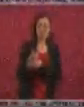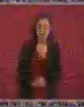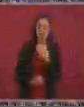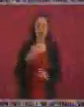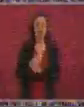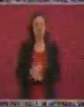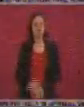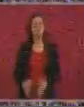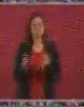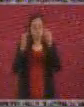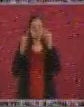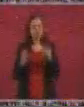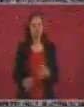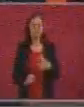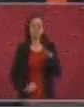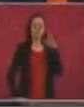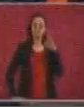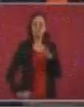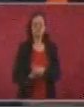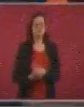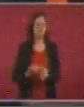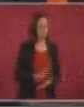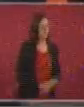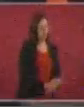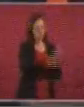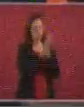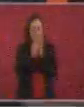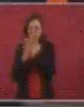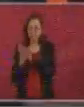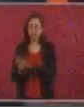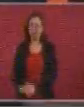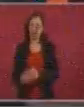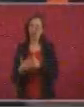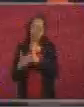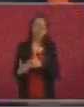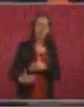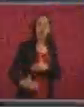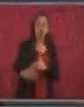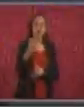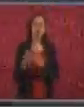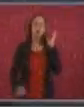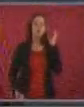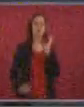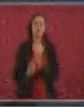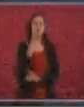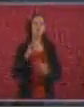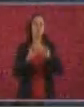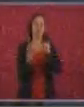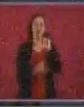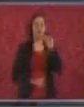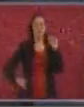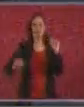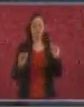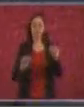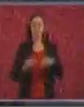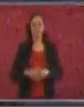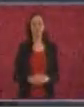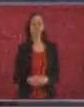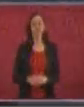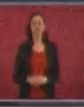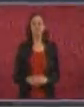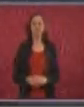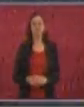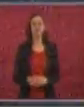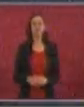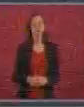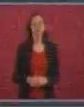líder parlamentario de la Cámara de Diputados, en este caso sería Monreal. Entonces, el escenario está un poco lejos, pero si estos le